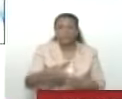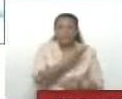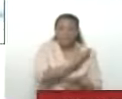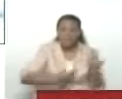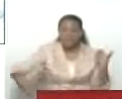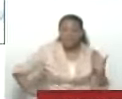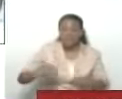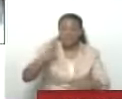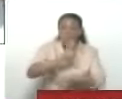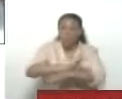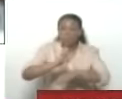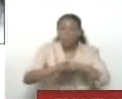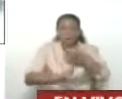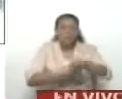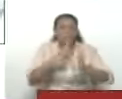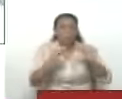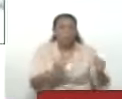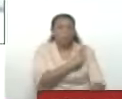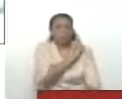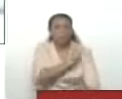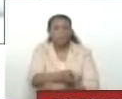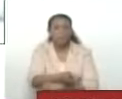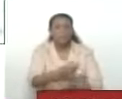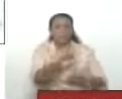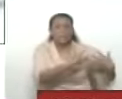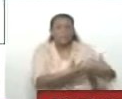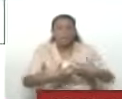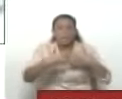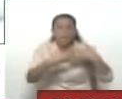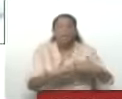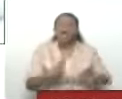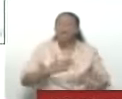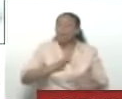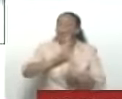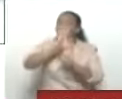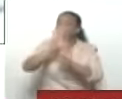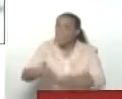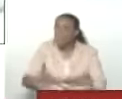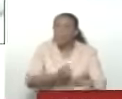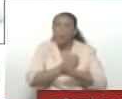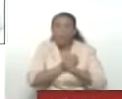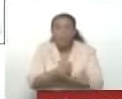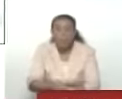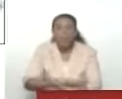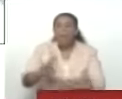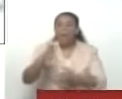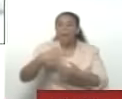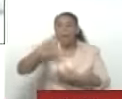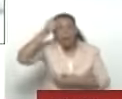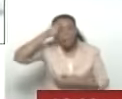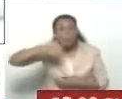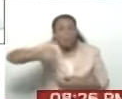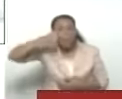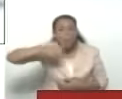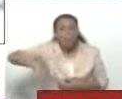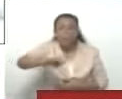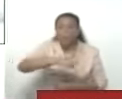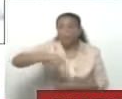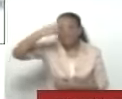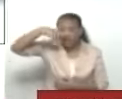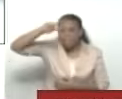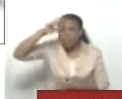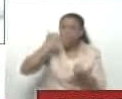aquí aprovecho para ratificar toda nuestra solidaridad, todo nuestro amor, todo nuestro apoyo al pueblo de México, a